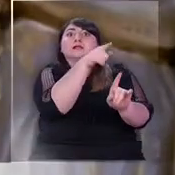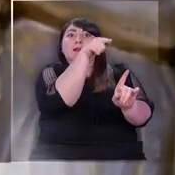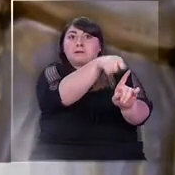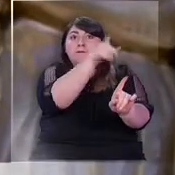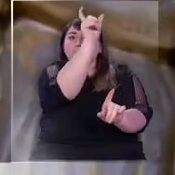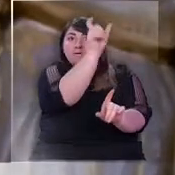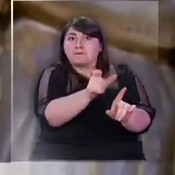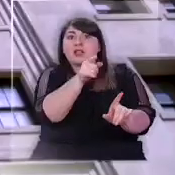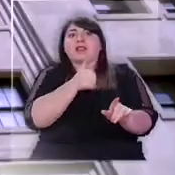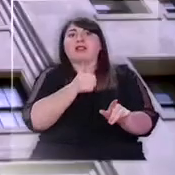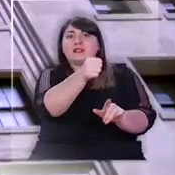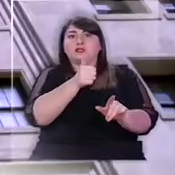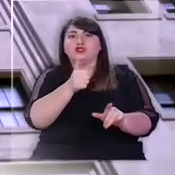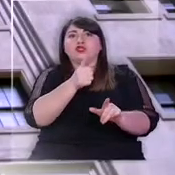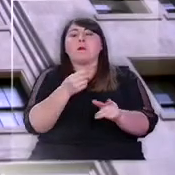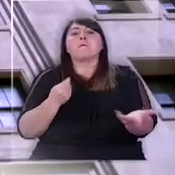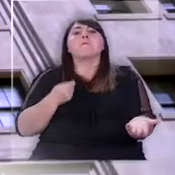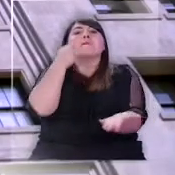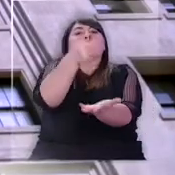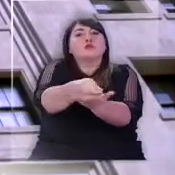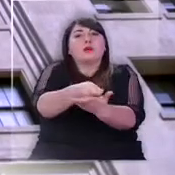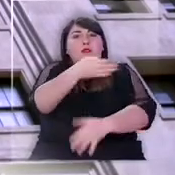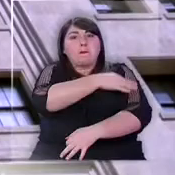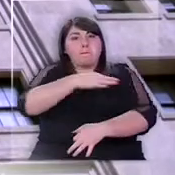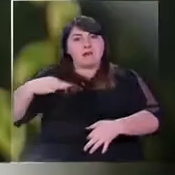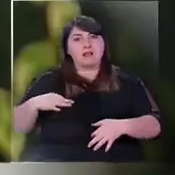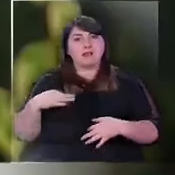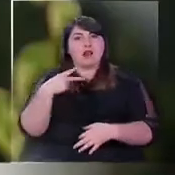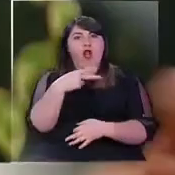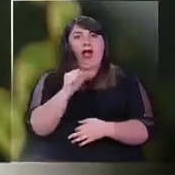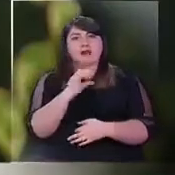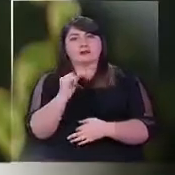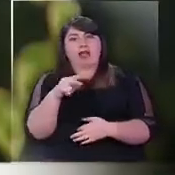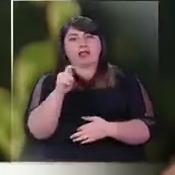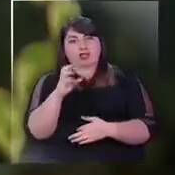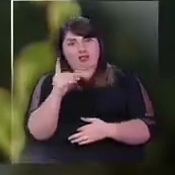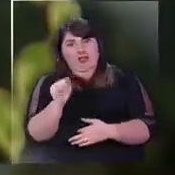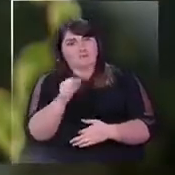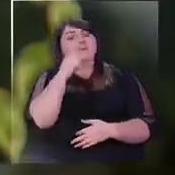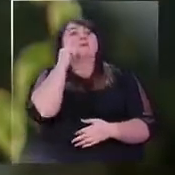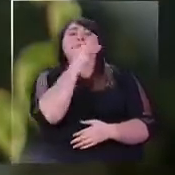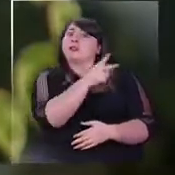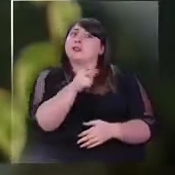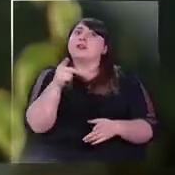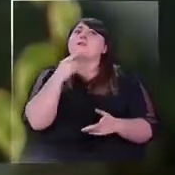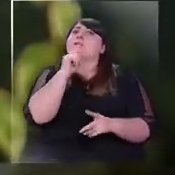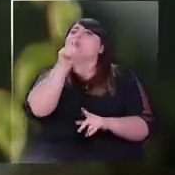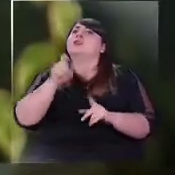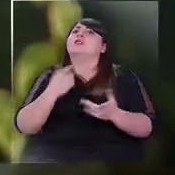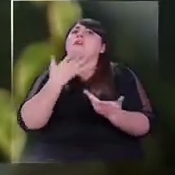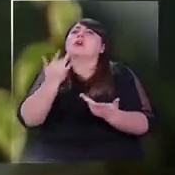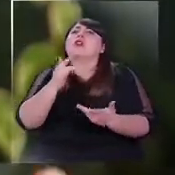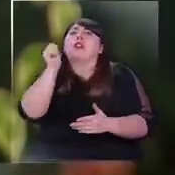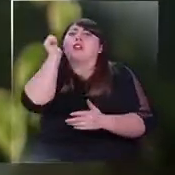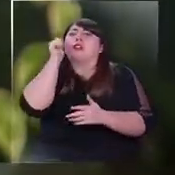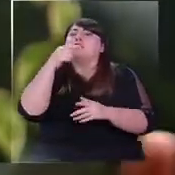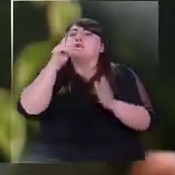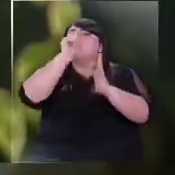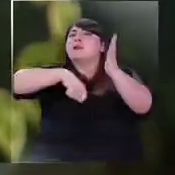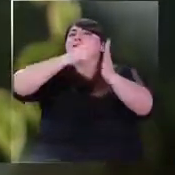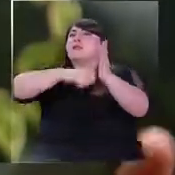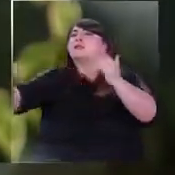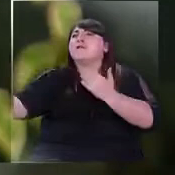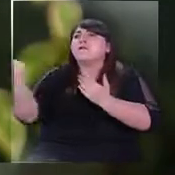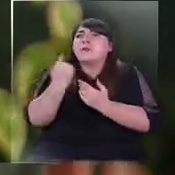de Hacienda. Yo pregunté qué pasaba con, o por qué venían todos los meses alguien de la Dirección de Presupuesto, y